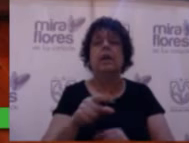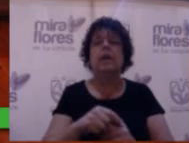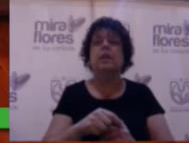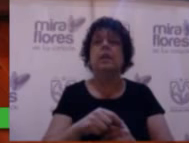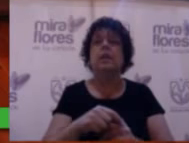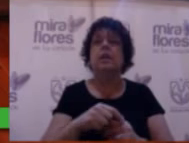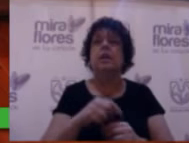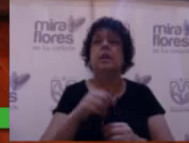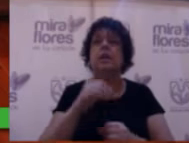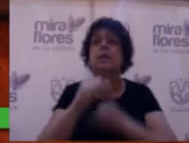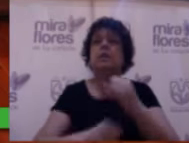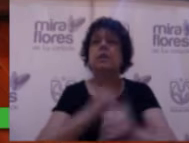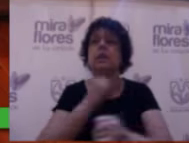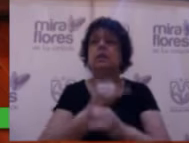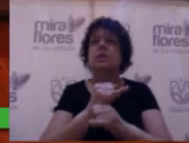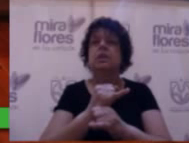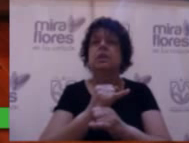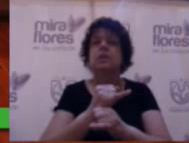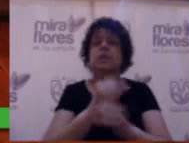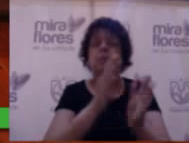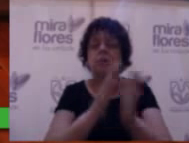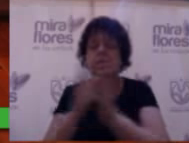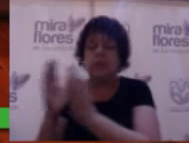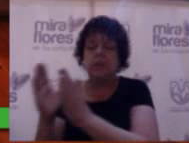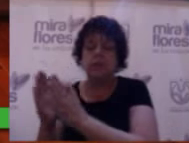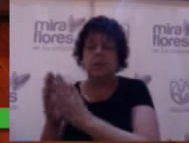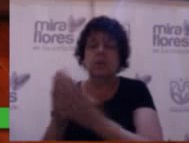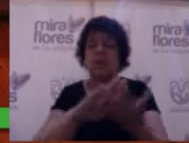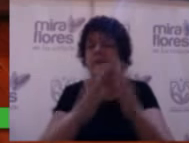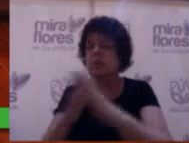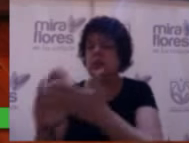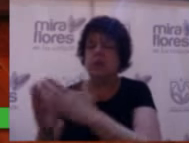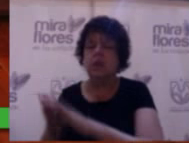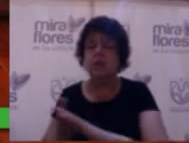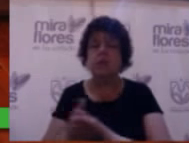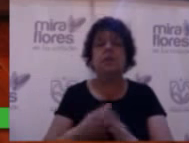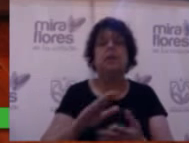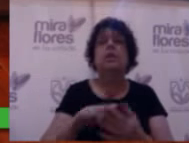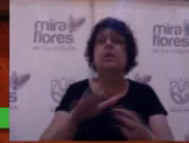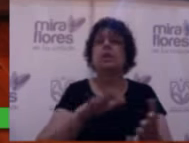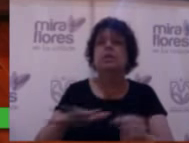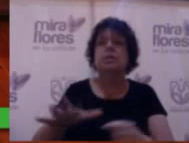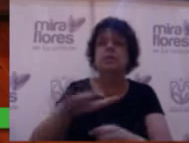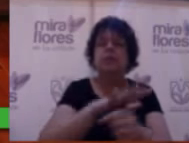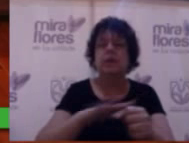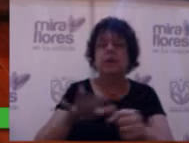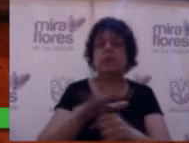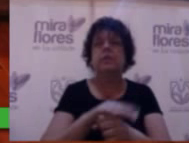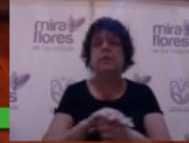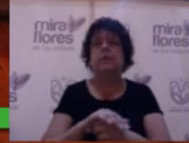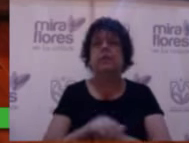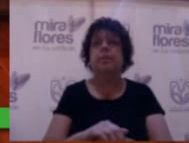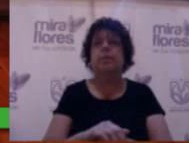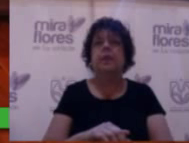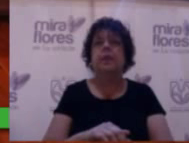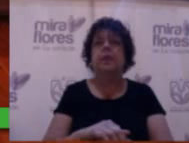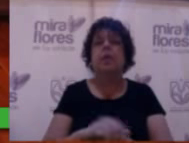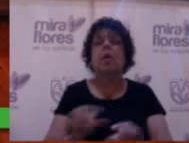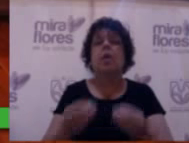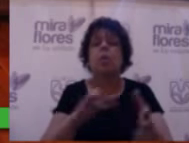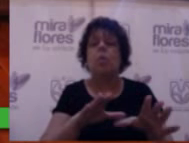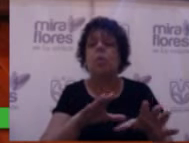de capacitación sobre planificación urbana, transporte colectivo, programas medioambientales y de gestión de residuos y estructuración de proyectos